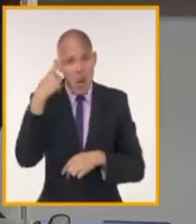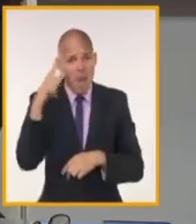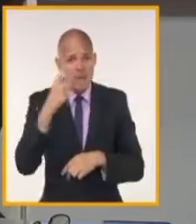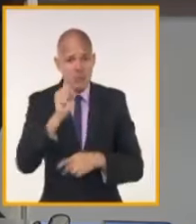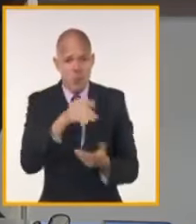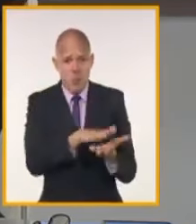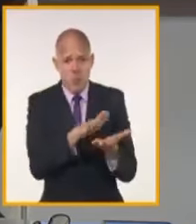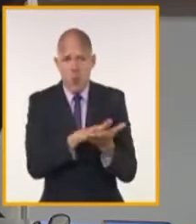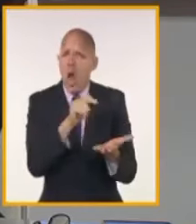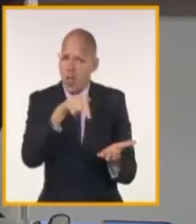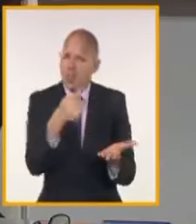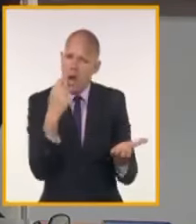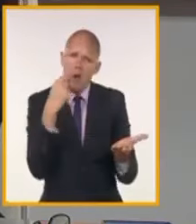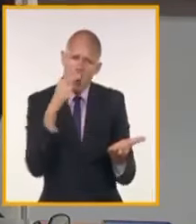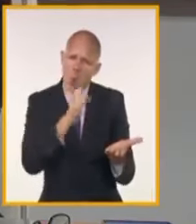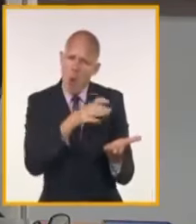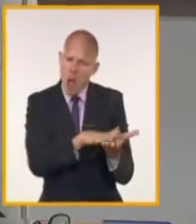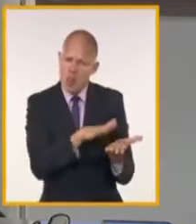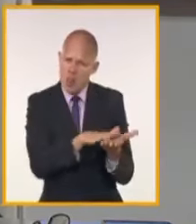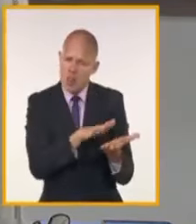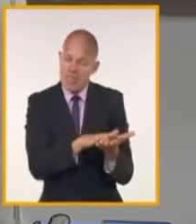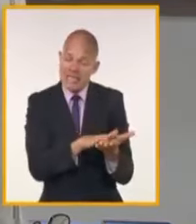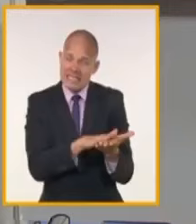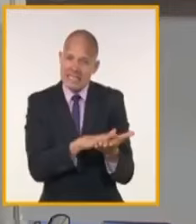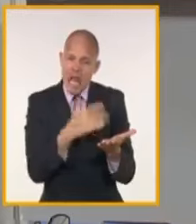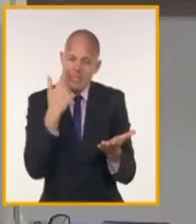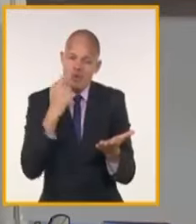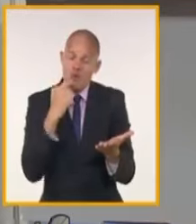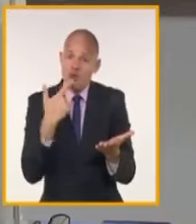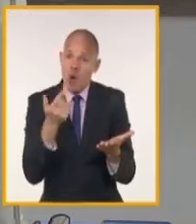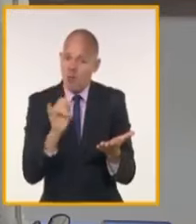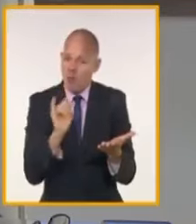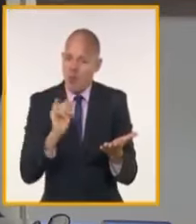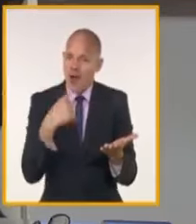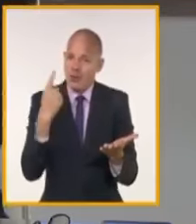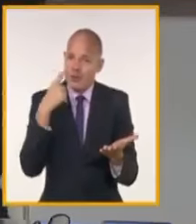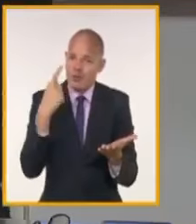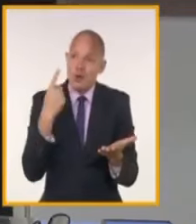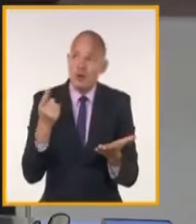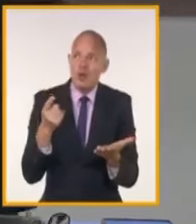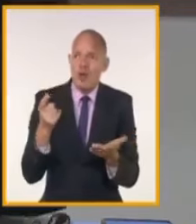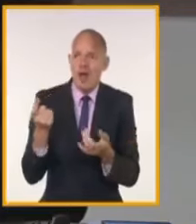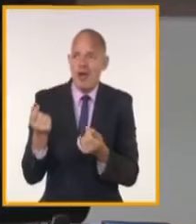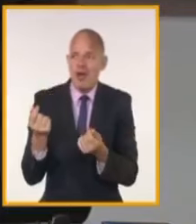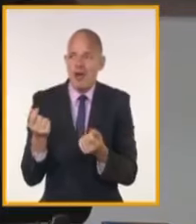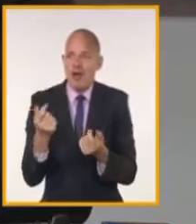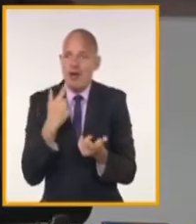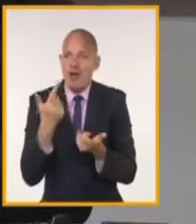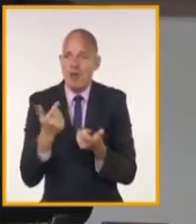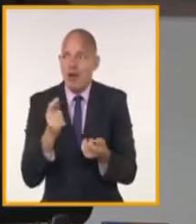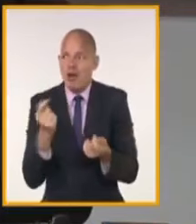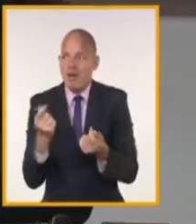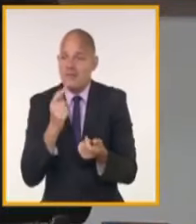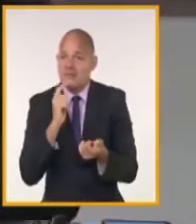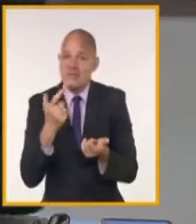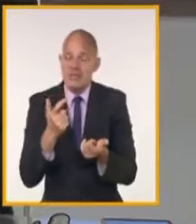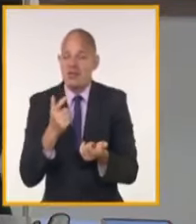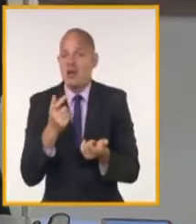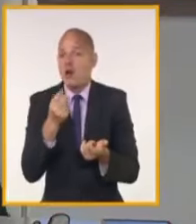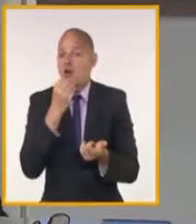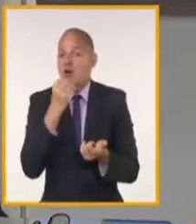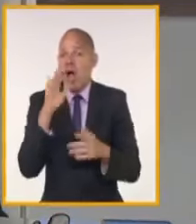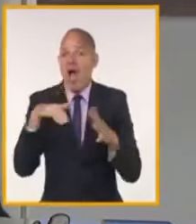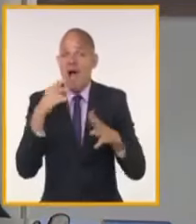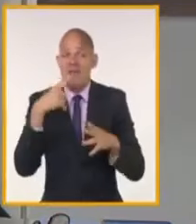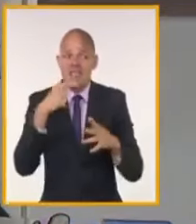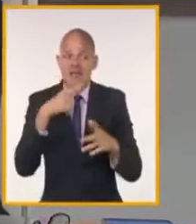todavía nosotros estamos sacrificando a la economía estamos sacrificando la economía para afectar menos a la población Y eso